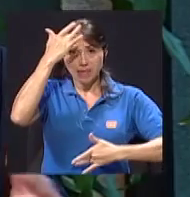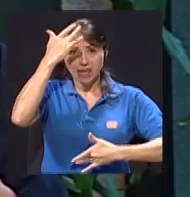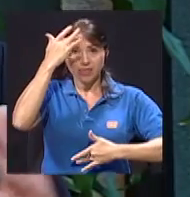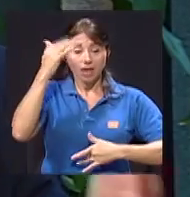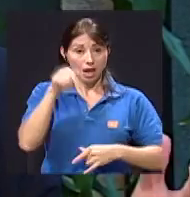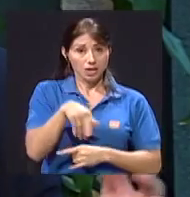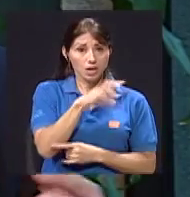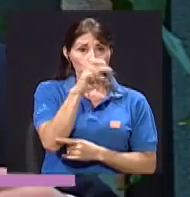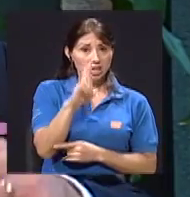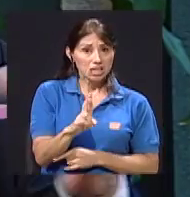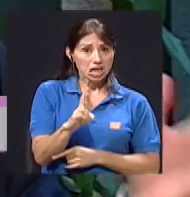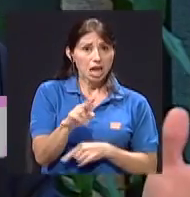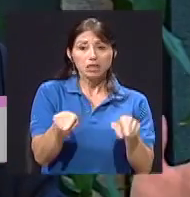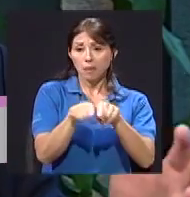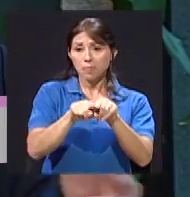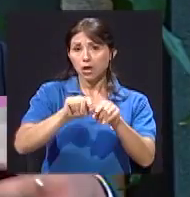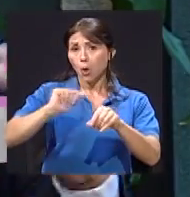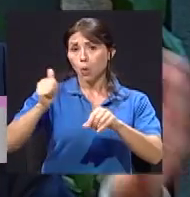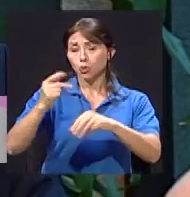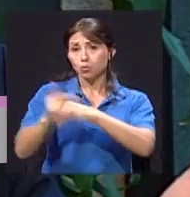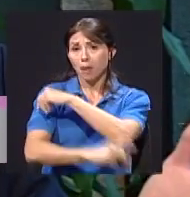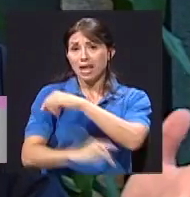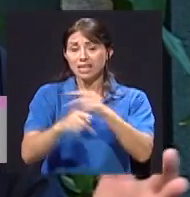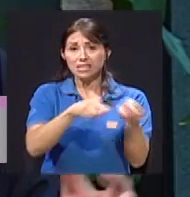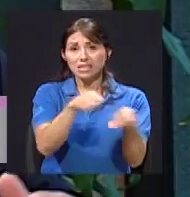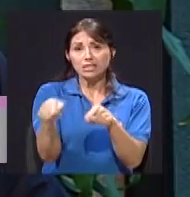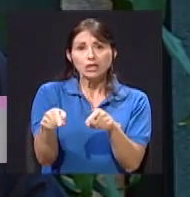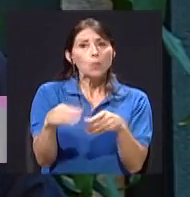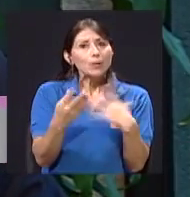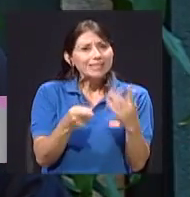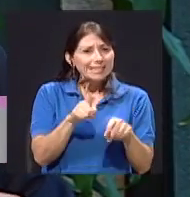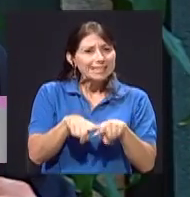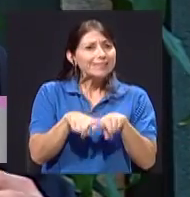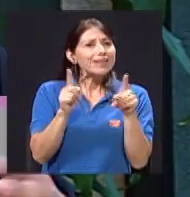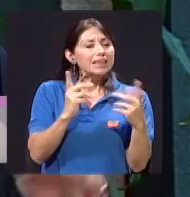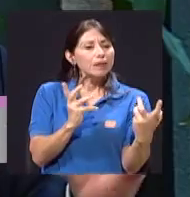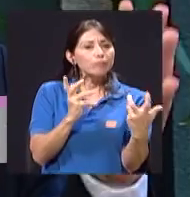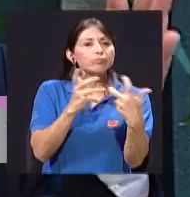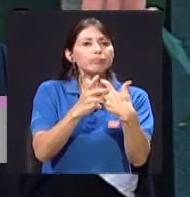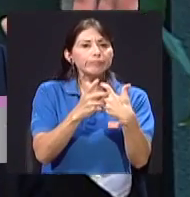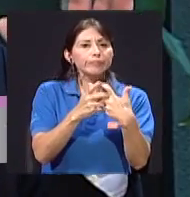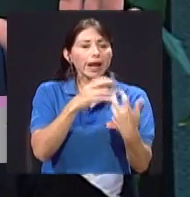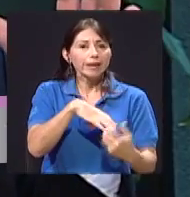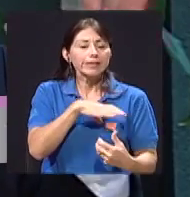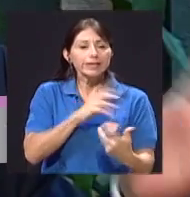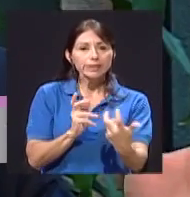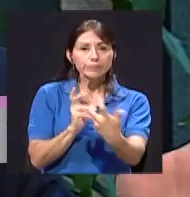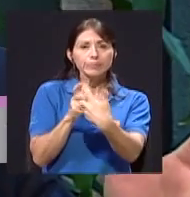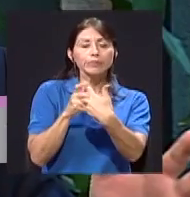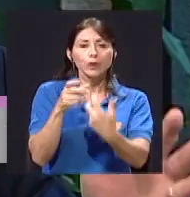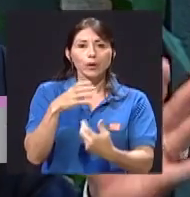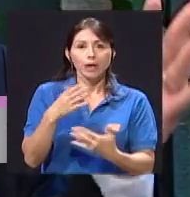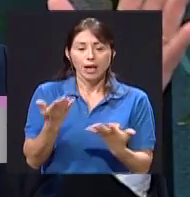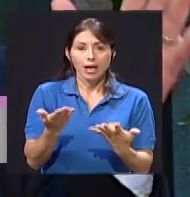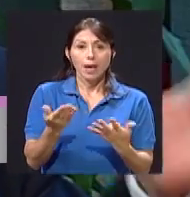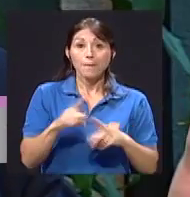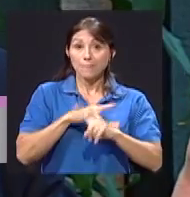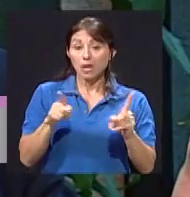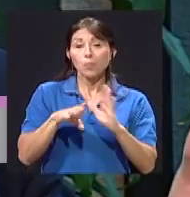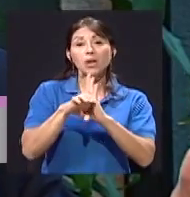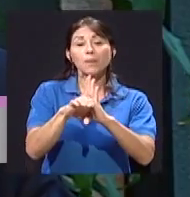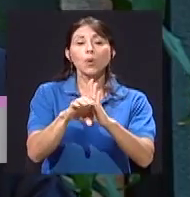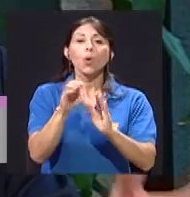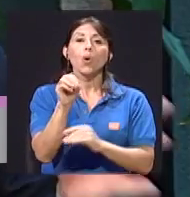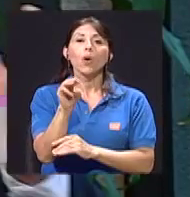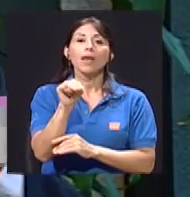de los países es discutido, cada uno lógicamente con sus particularidades y sus condiciones, pero tanto entes mundiales como la Organización